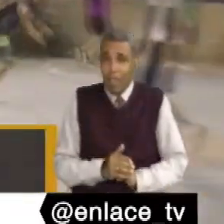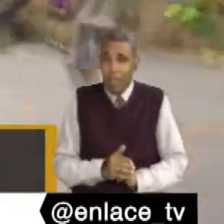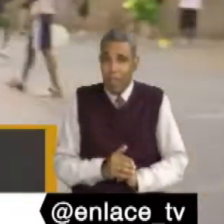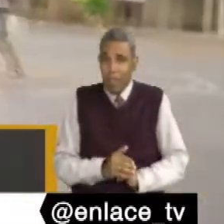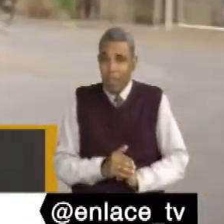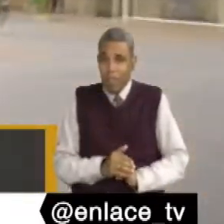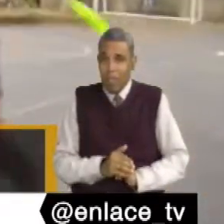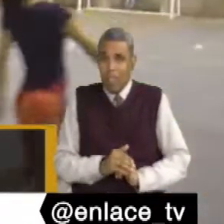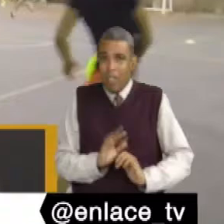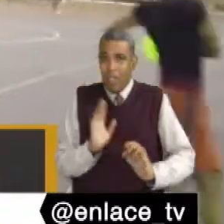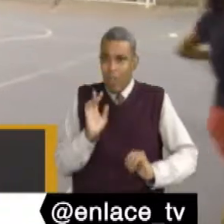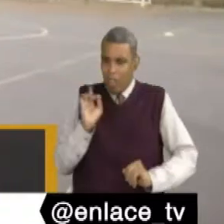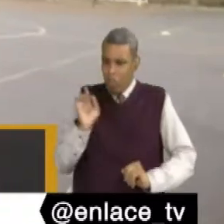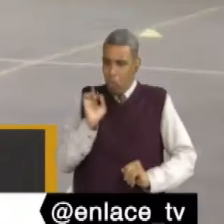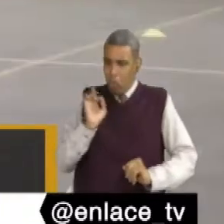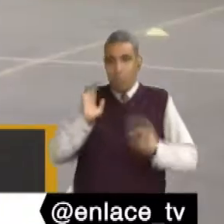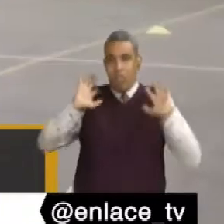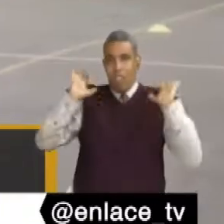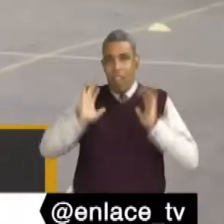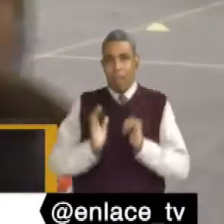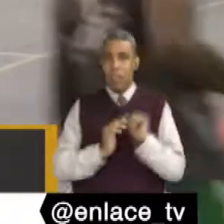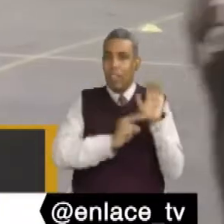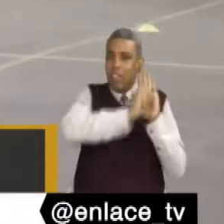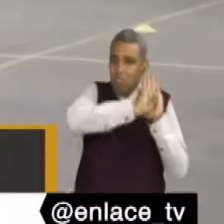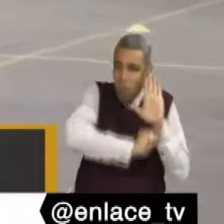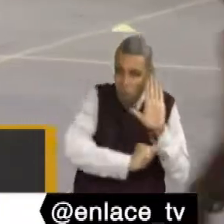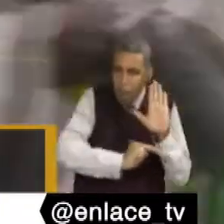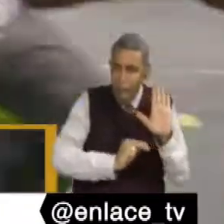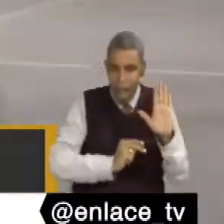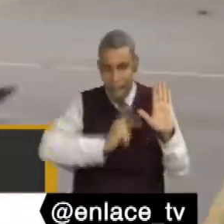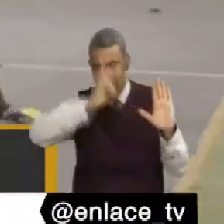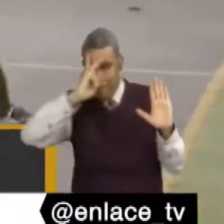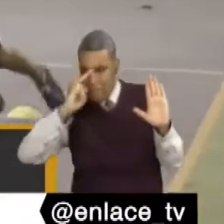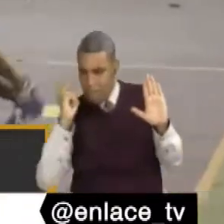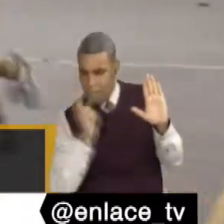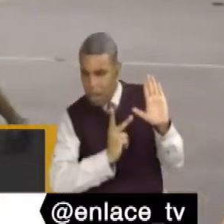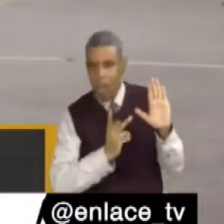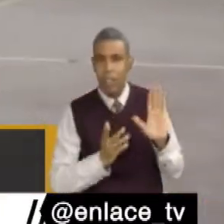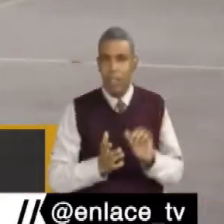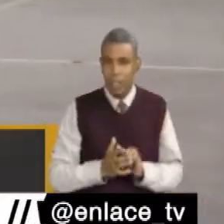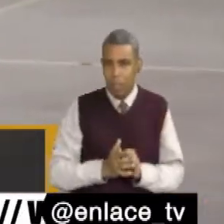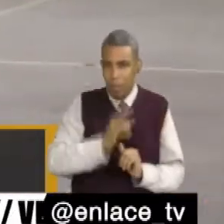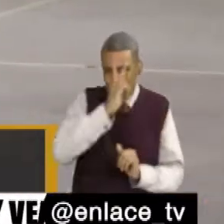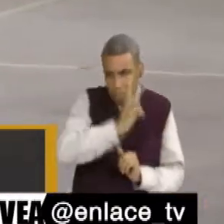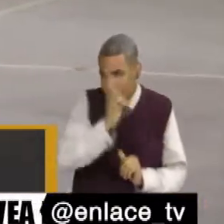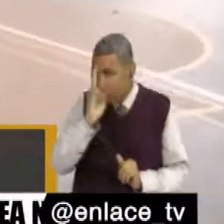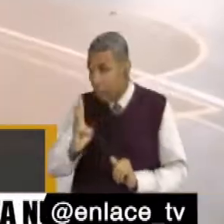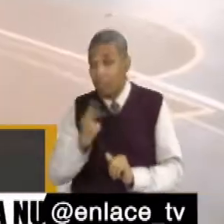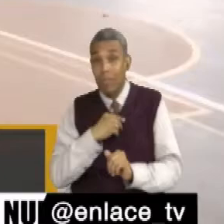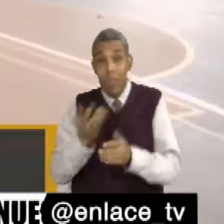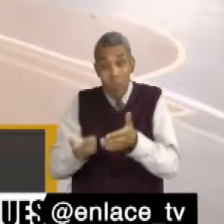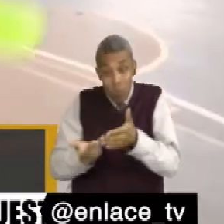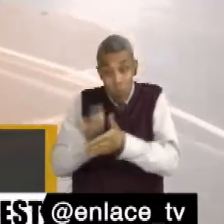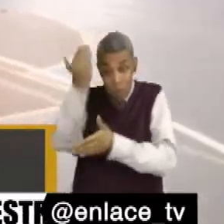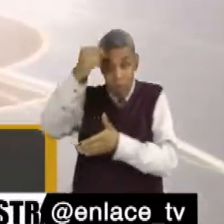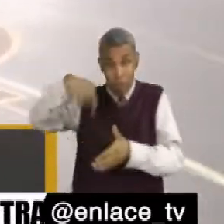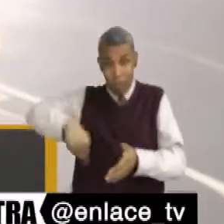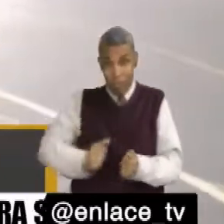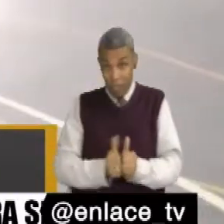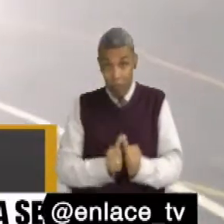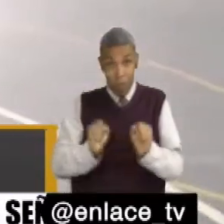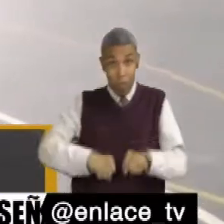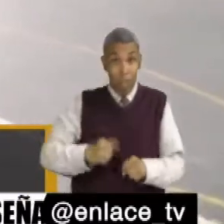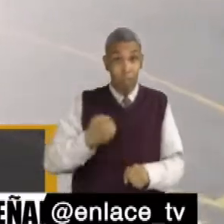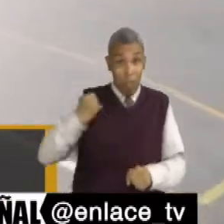cuales nos respetamos entre nosotros como equipo y pues es un deporte totalmente nuevo en Barranca Bermeja y pues los invito a que